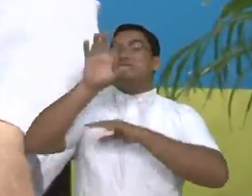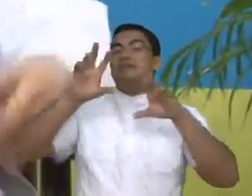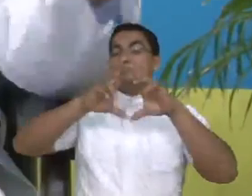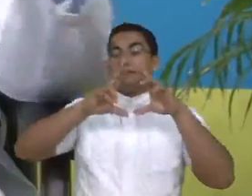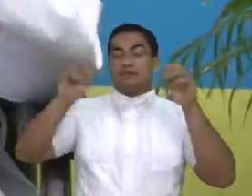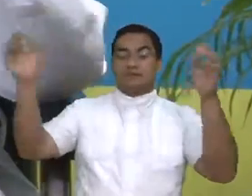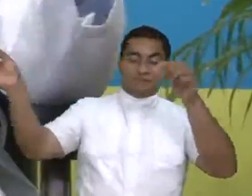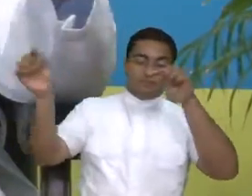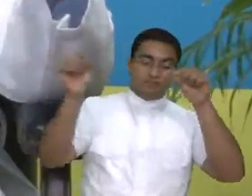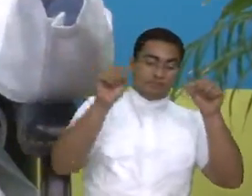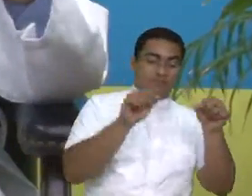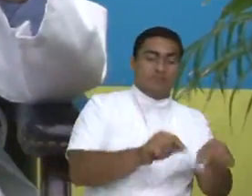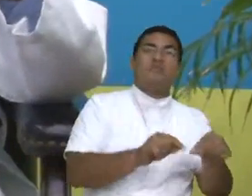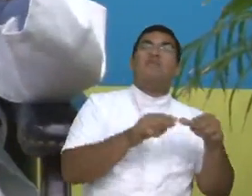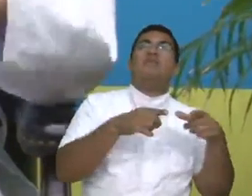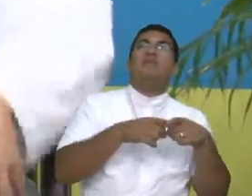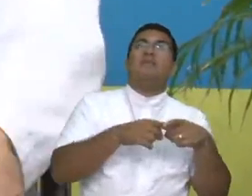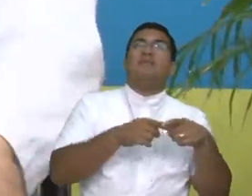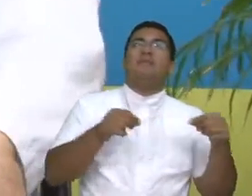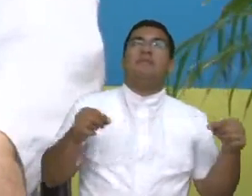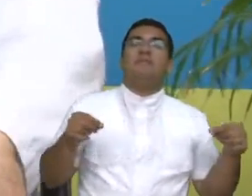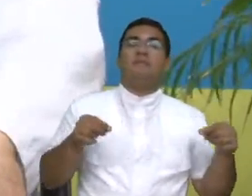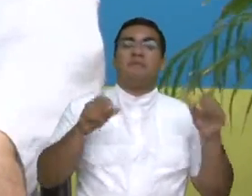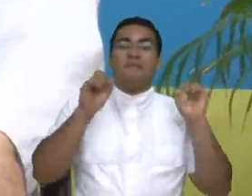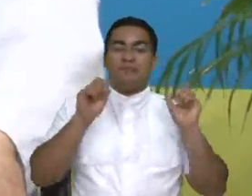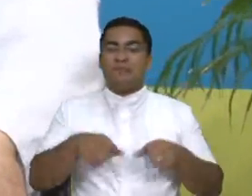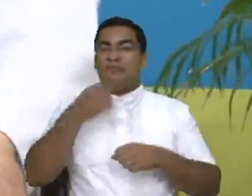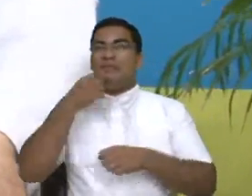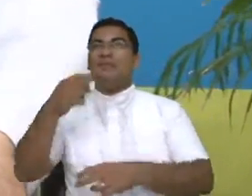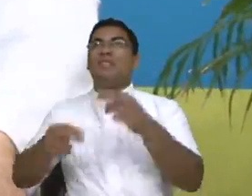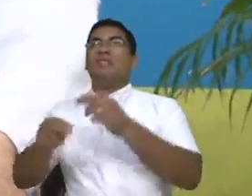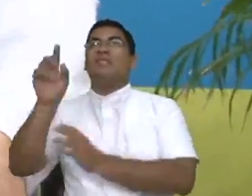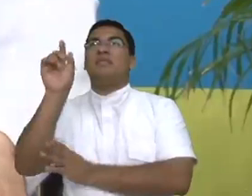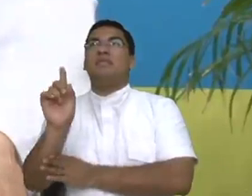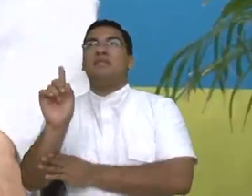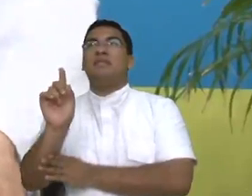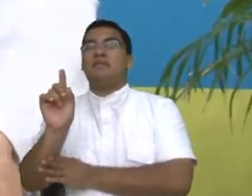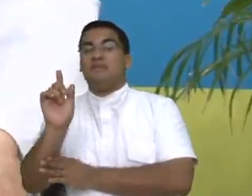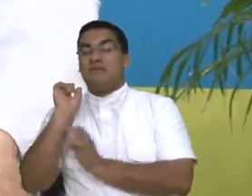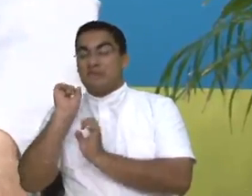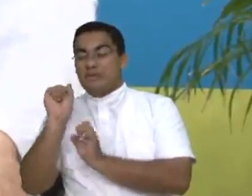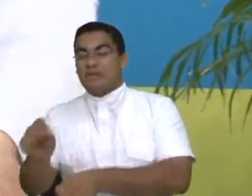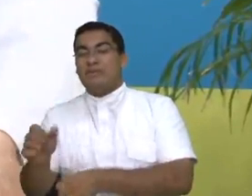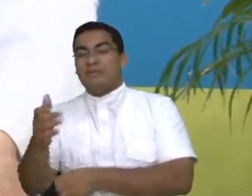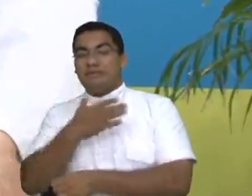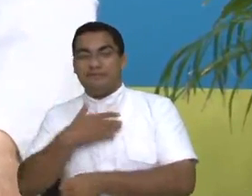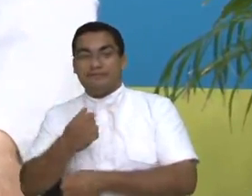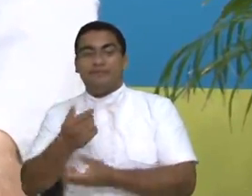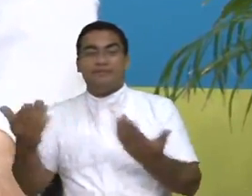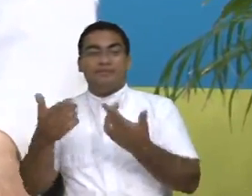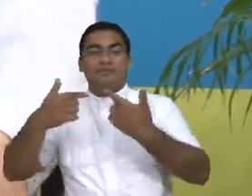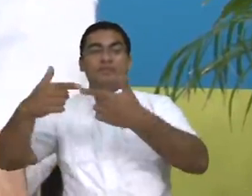Se hace la referencia de cualquier parte del país, ¿verdad? Para poner el diagnóstico, que es lo número uno. Con el diagnóstico adecuado, contamos con